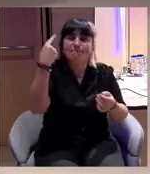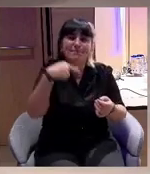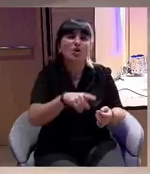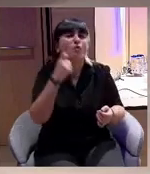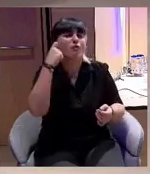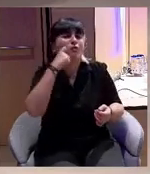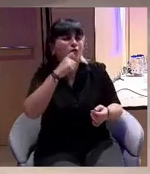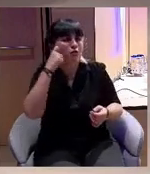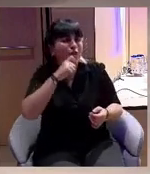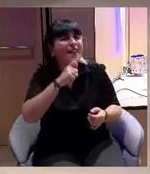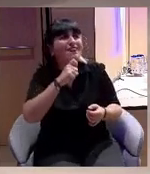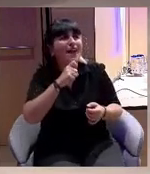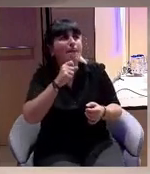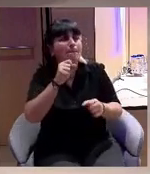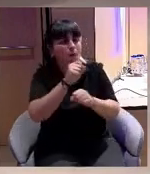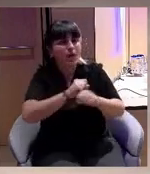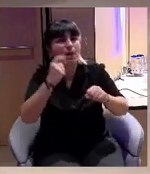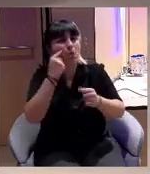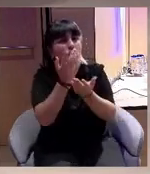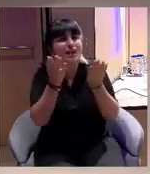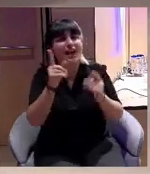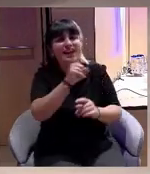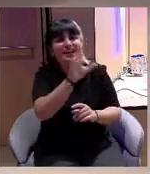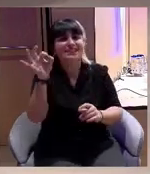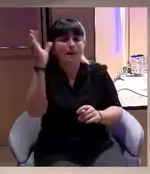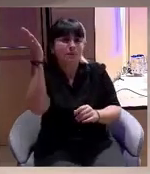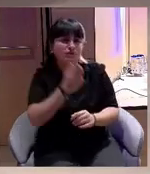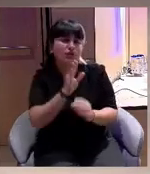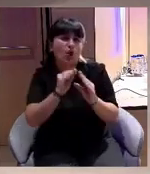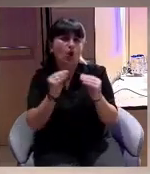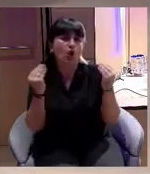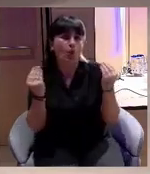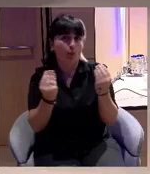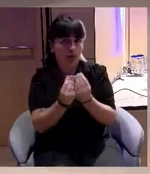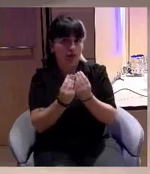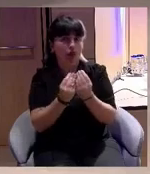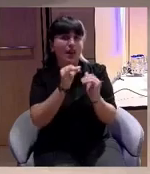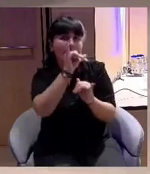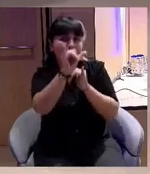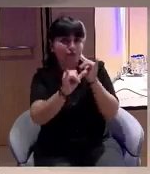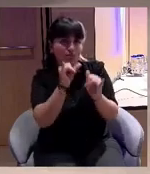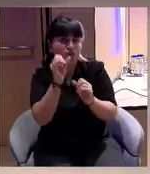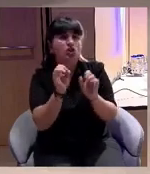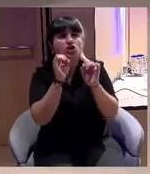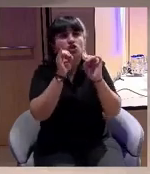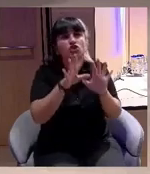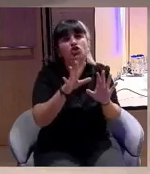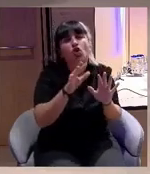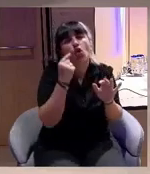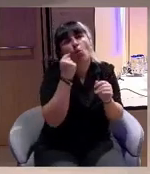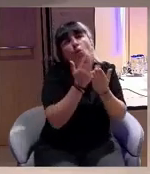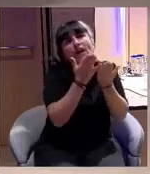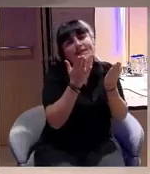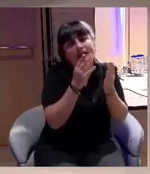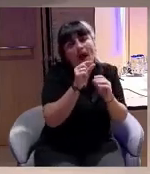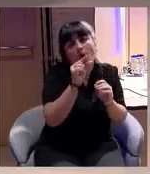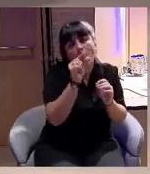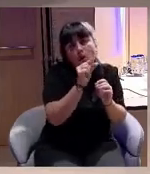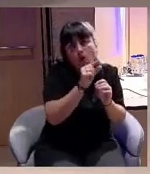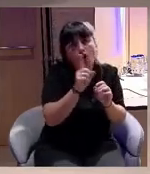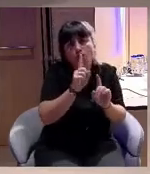información respecto a eh el tema que en este caso le toca le